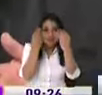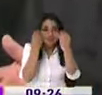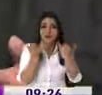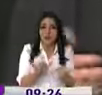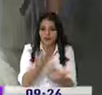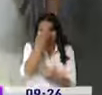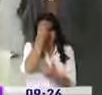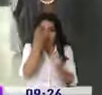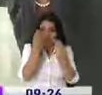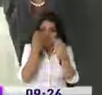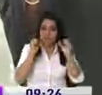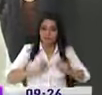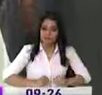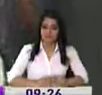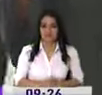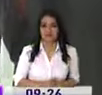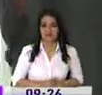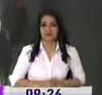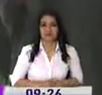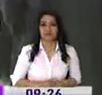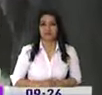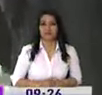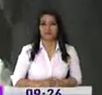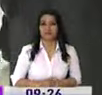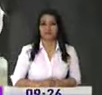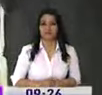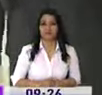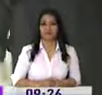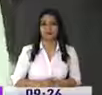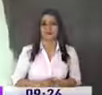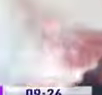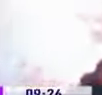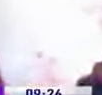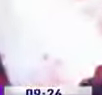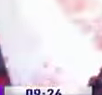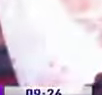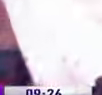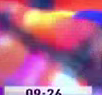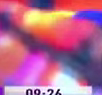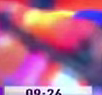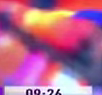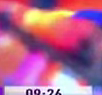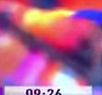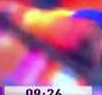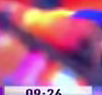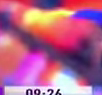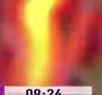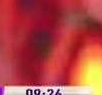ahora. En Quito, informó Andrea Valareso.